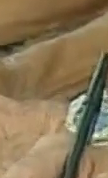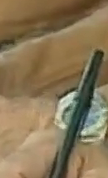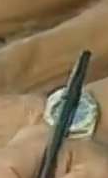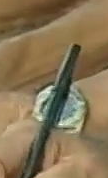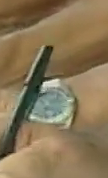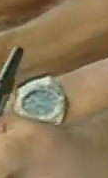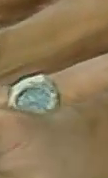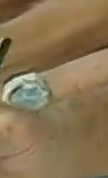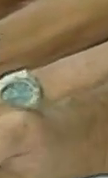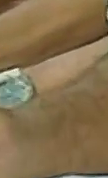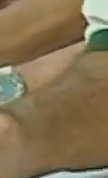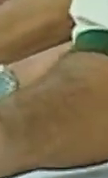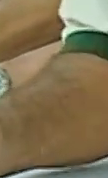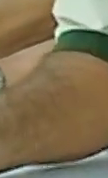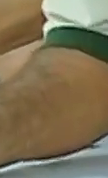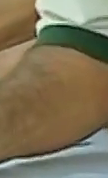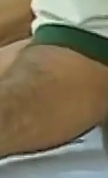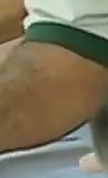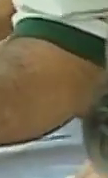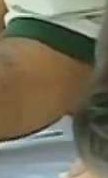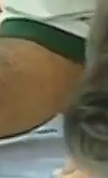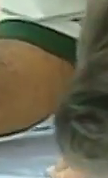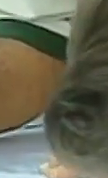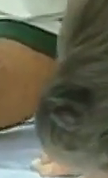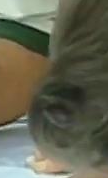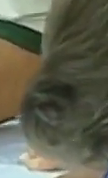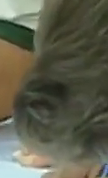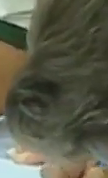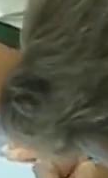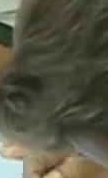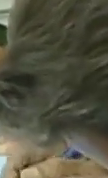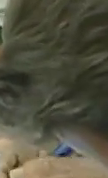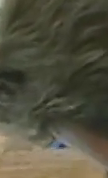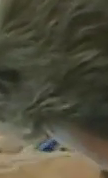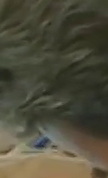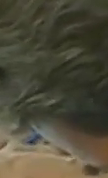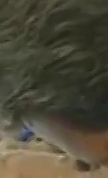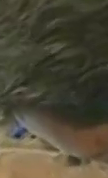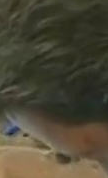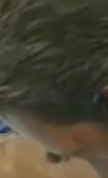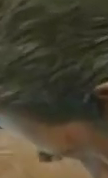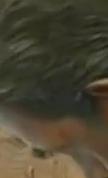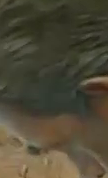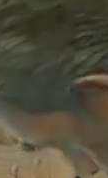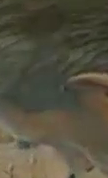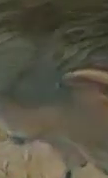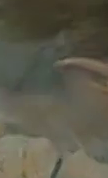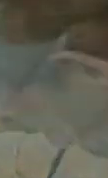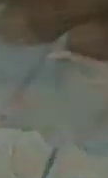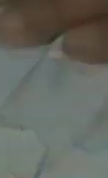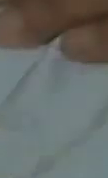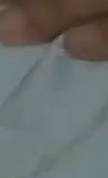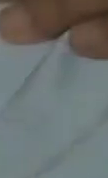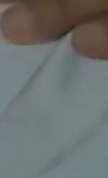los abuses. La familia y yo tenemos que atenderte.